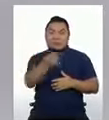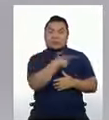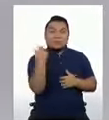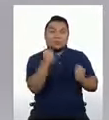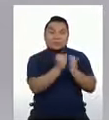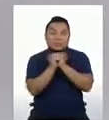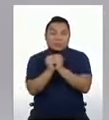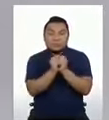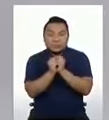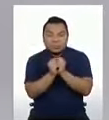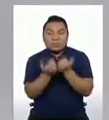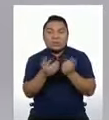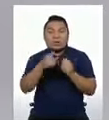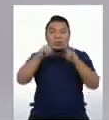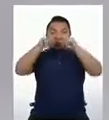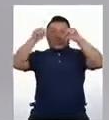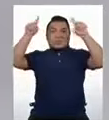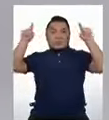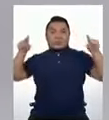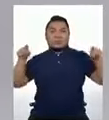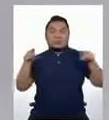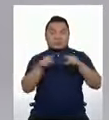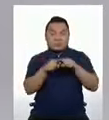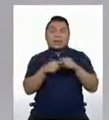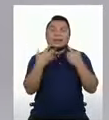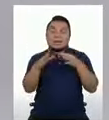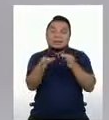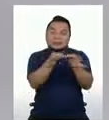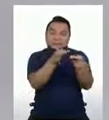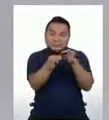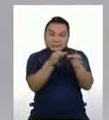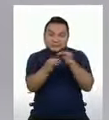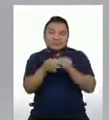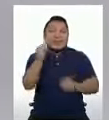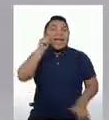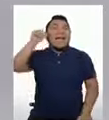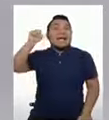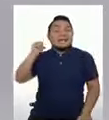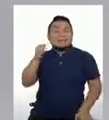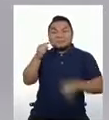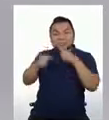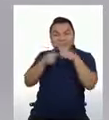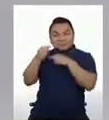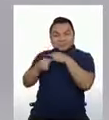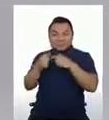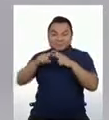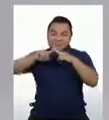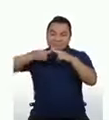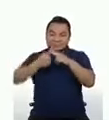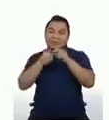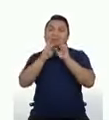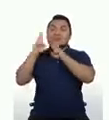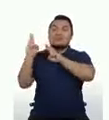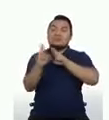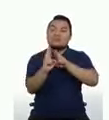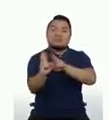juntos. Completemos el cuadro con el contenido del mito que les leyeron el día de ayer, el nacimiento del río Amazonas.